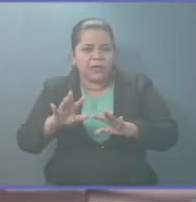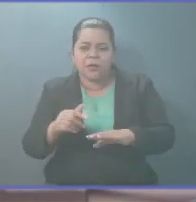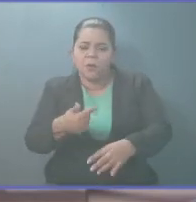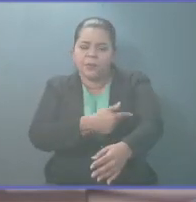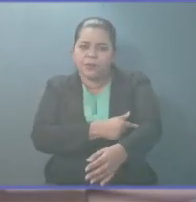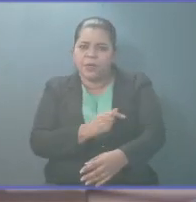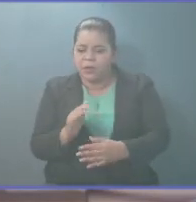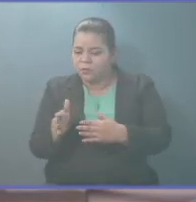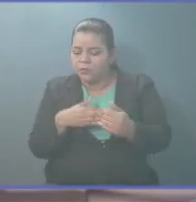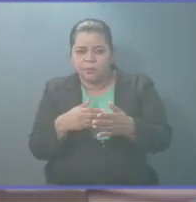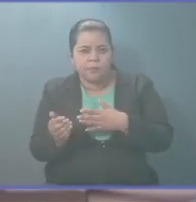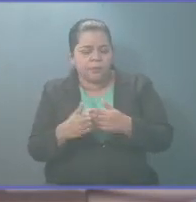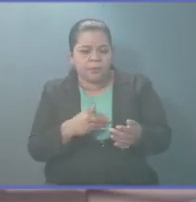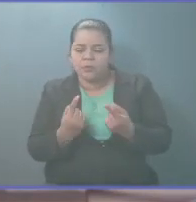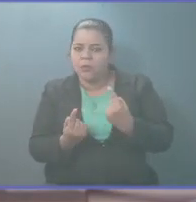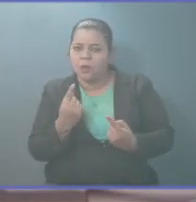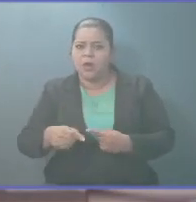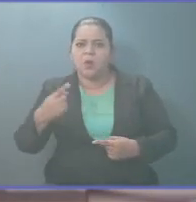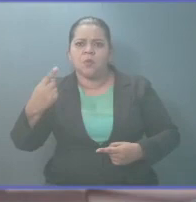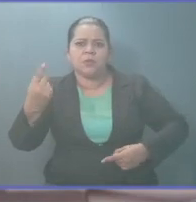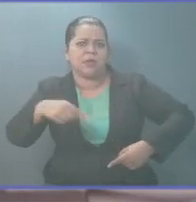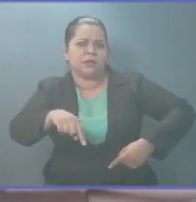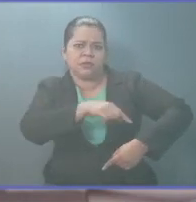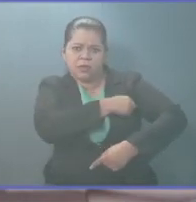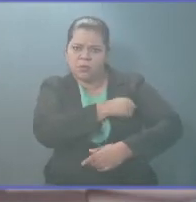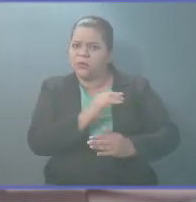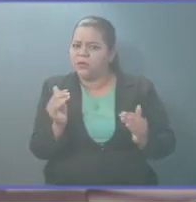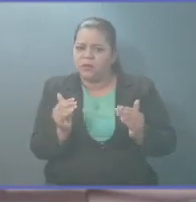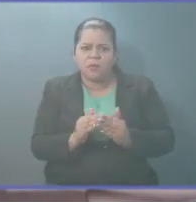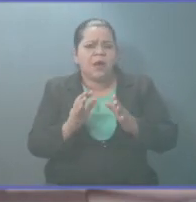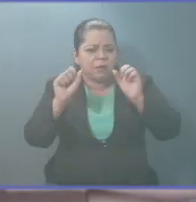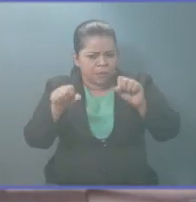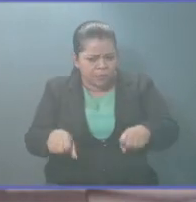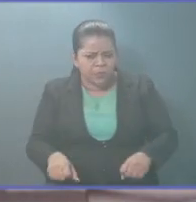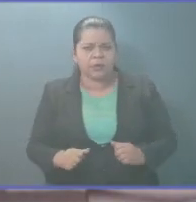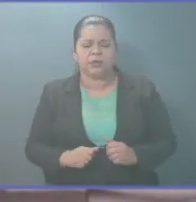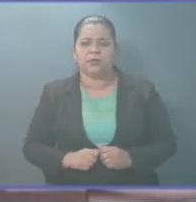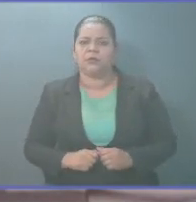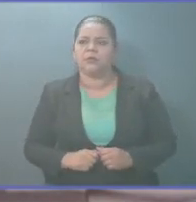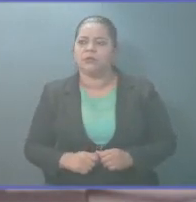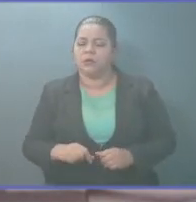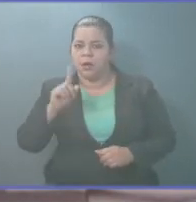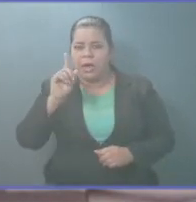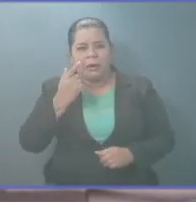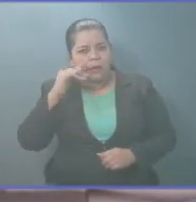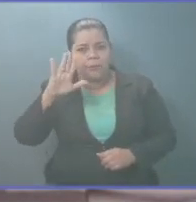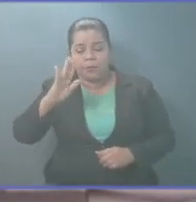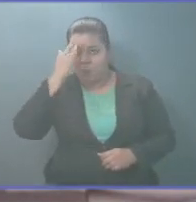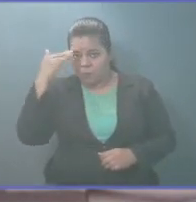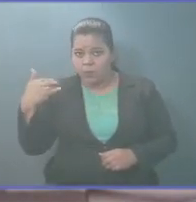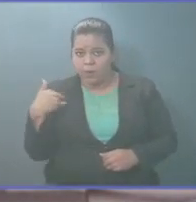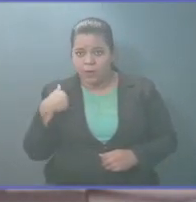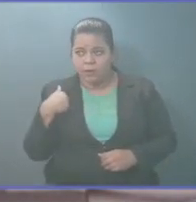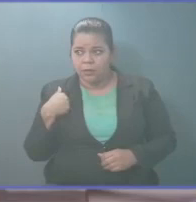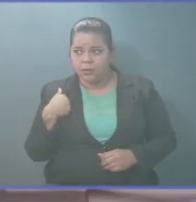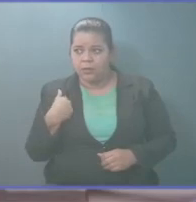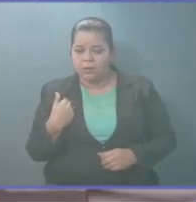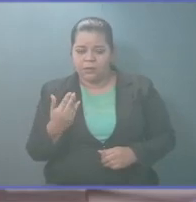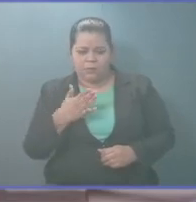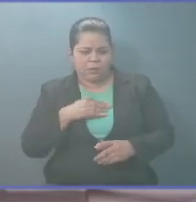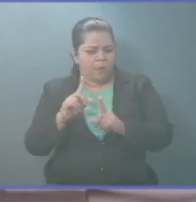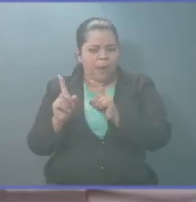yo me quedo satisfecho con hacer una valoración política de cuál es la aspiración del deber